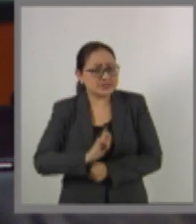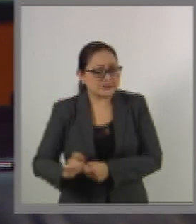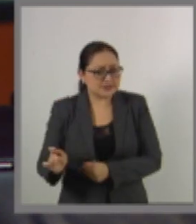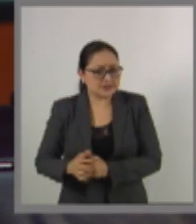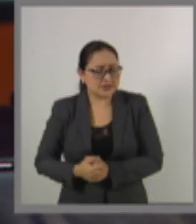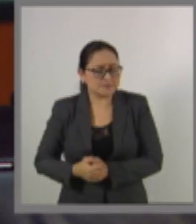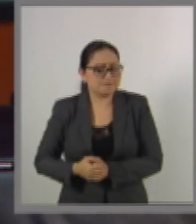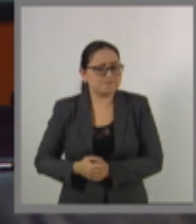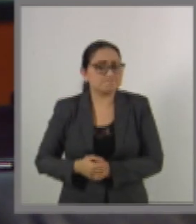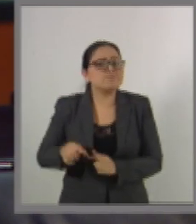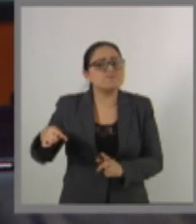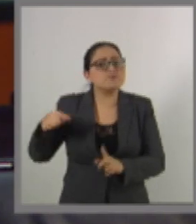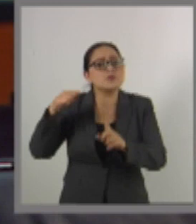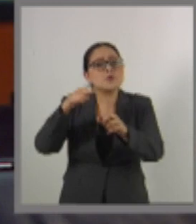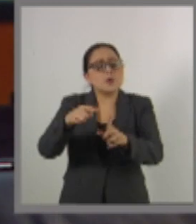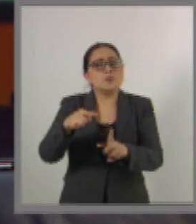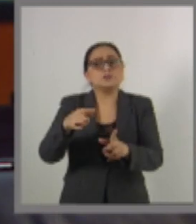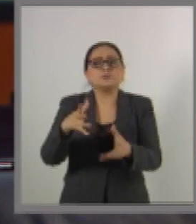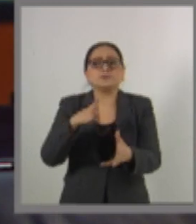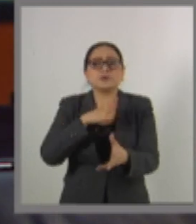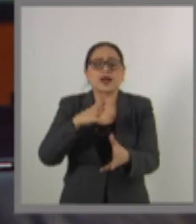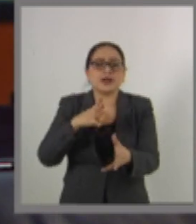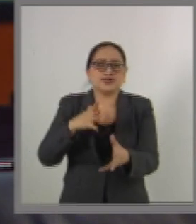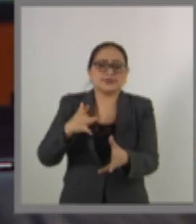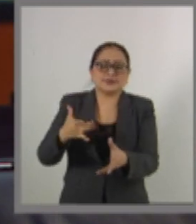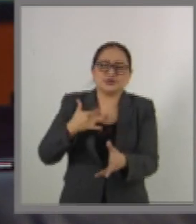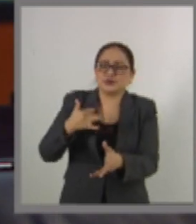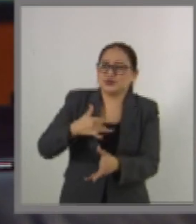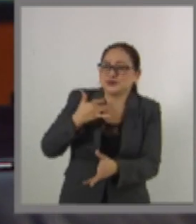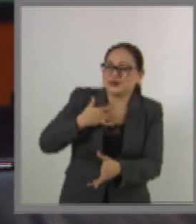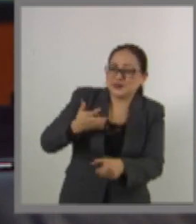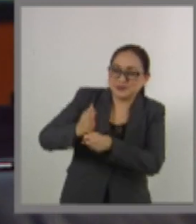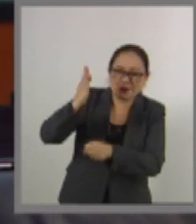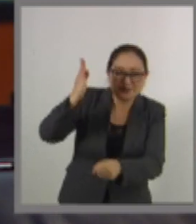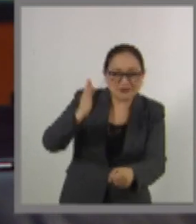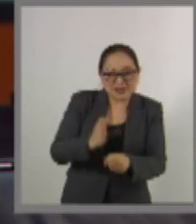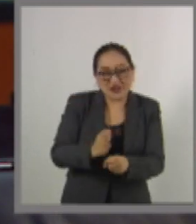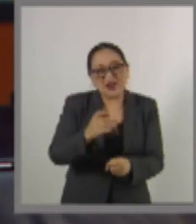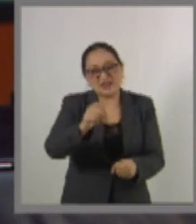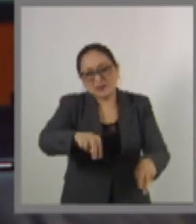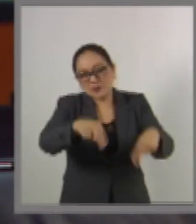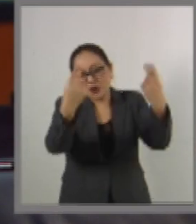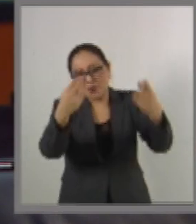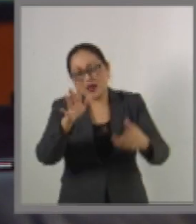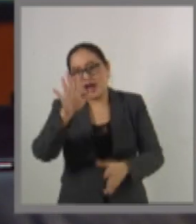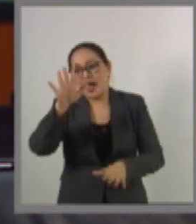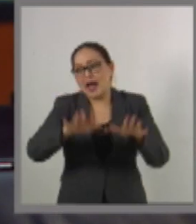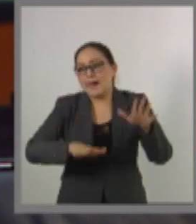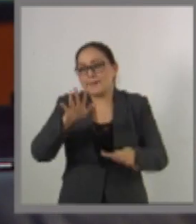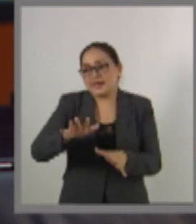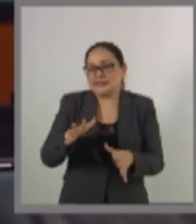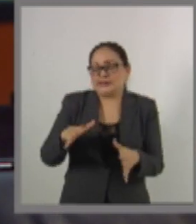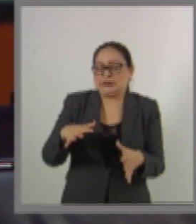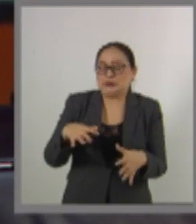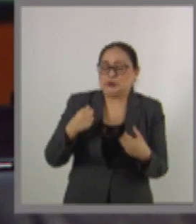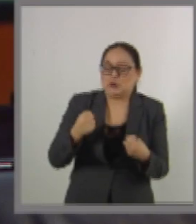tu sentido del humor, tus bromas, a veces cargaditas, Miguel,